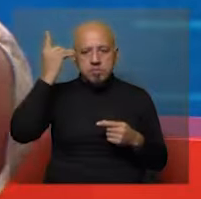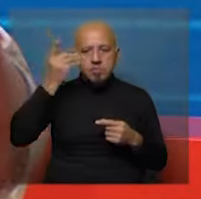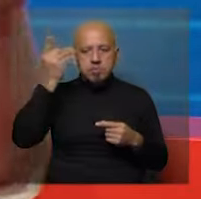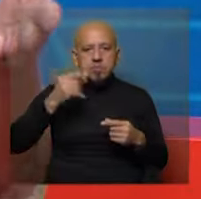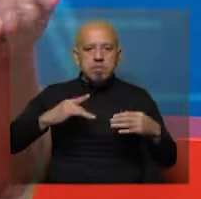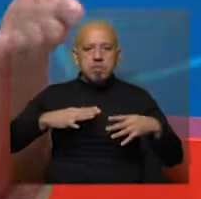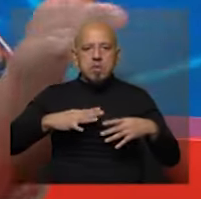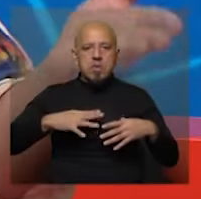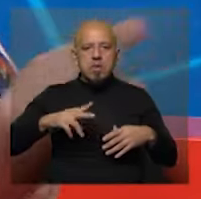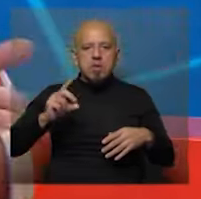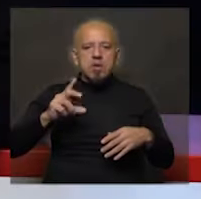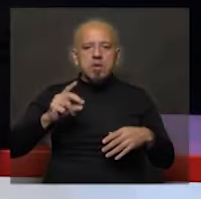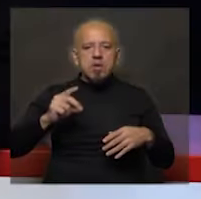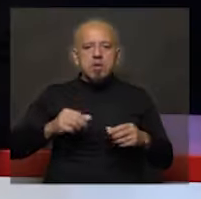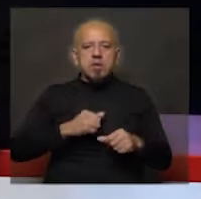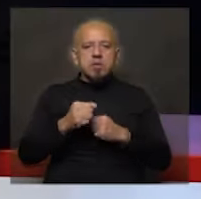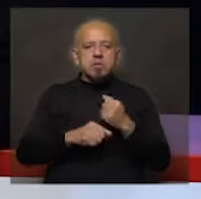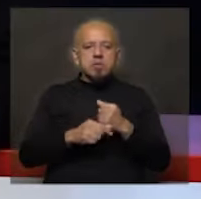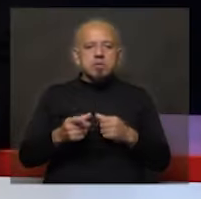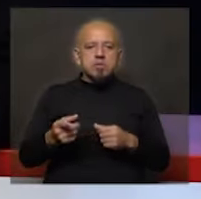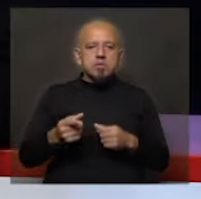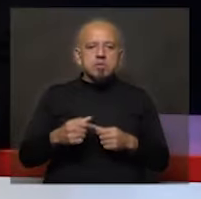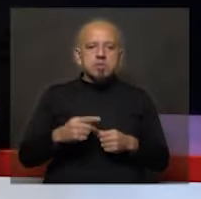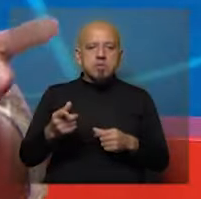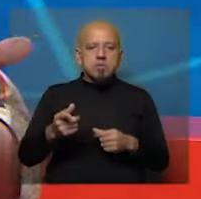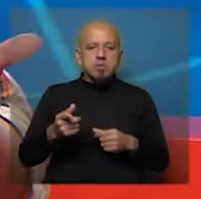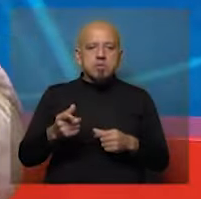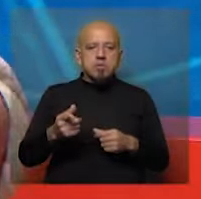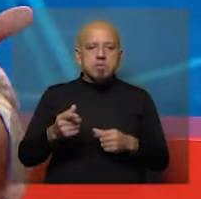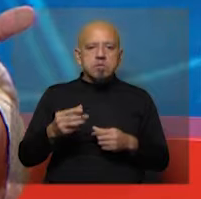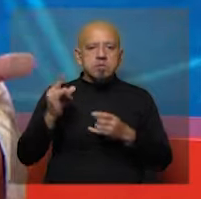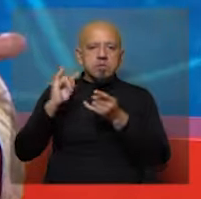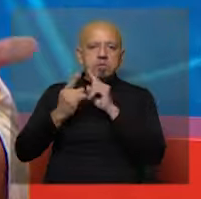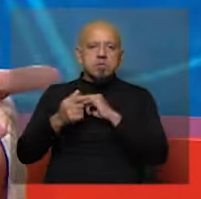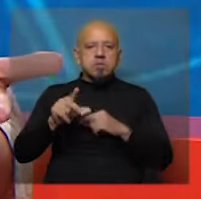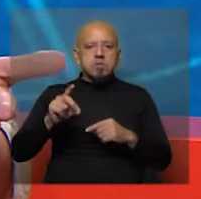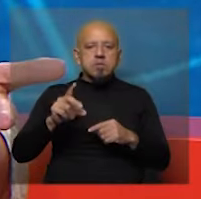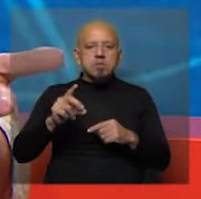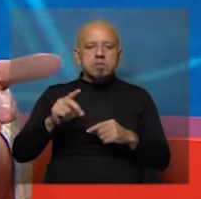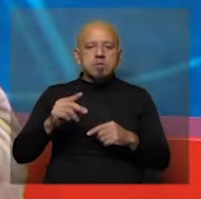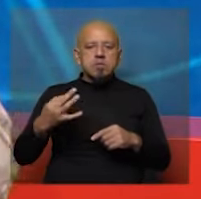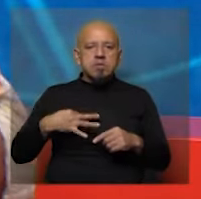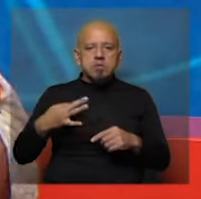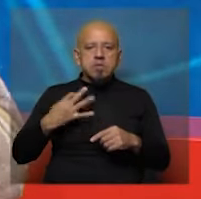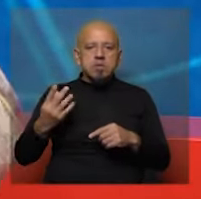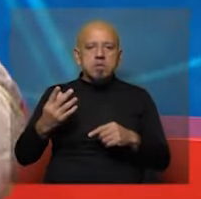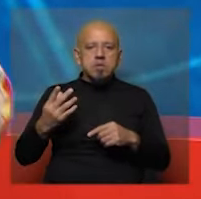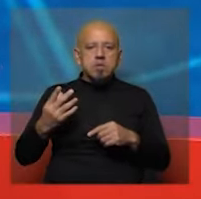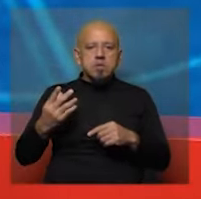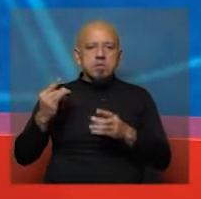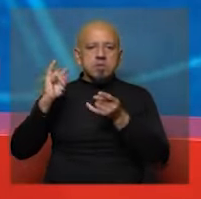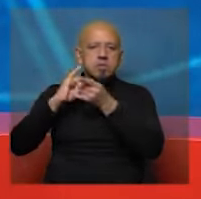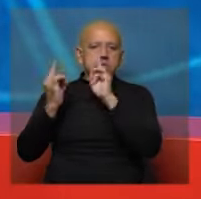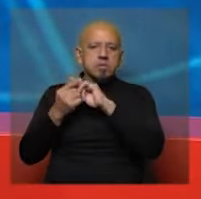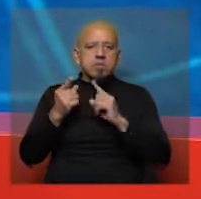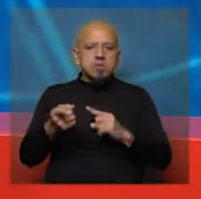hace 30 años que está en el parlamento me pasó el otro día que dije este señor Quién es hace 30 años que está en el parlamento Y vos no